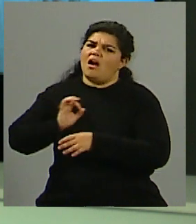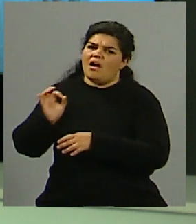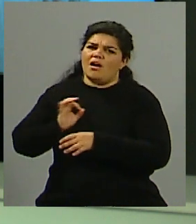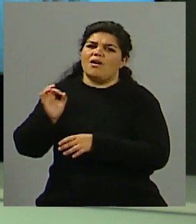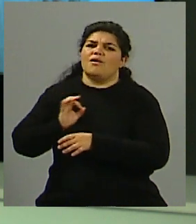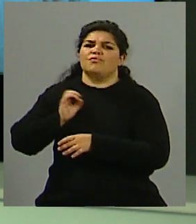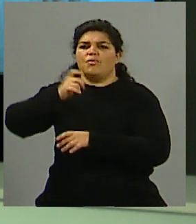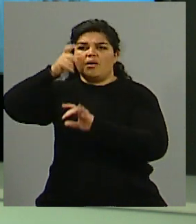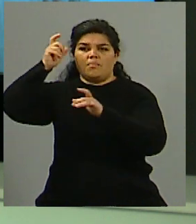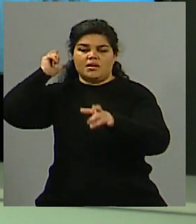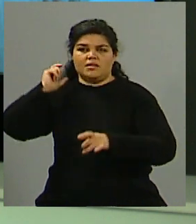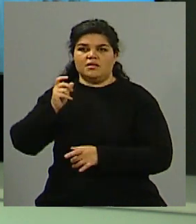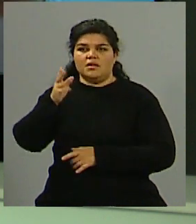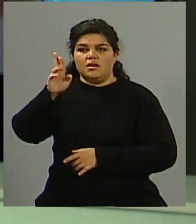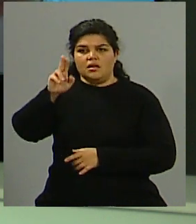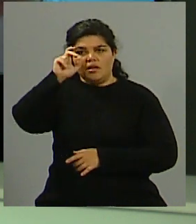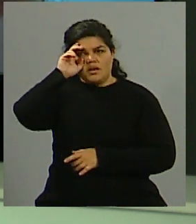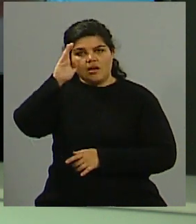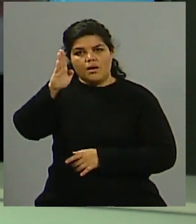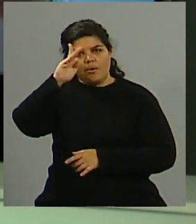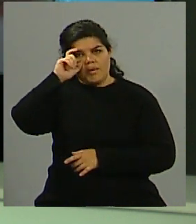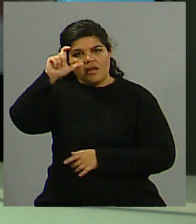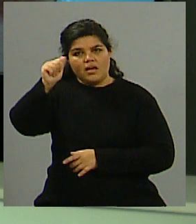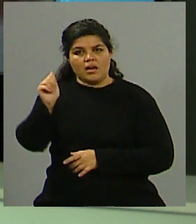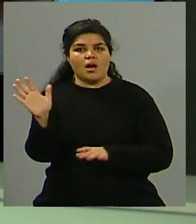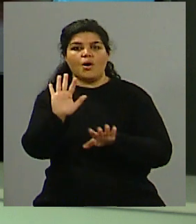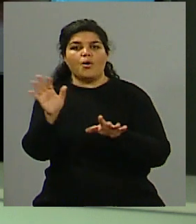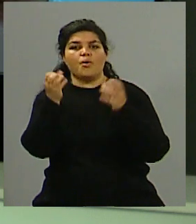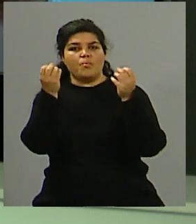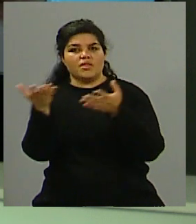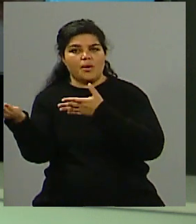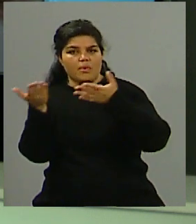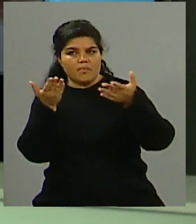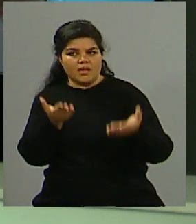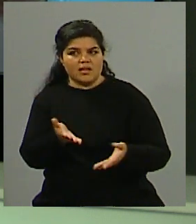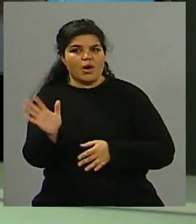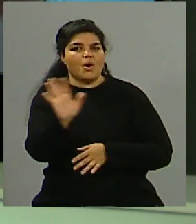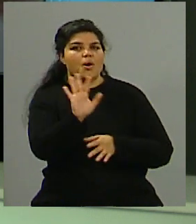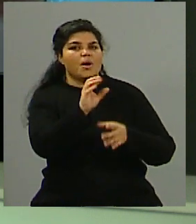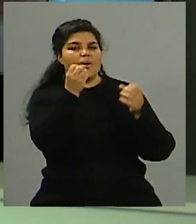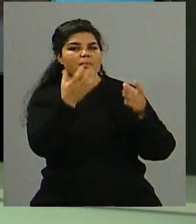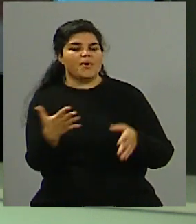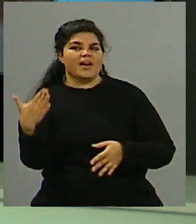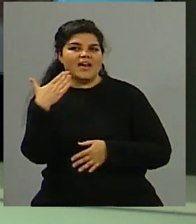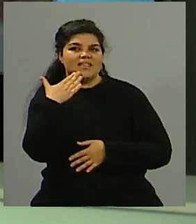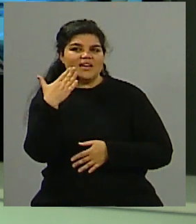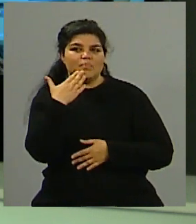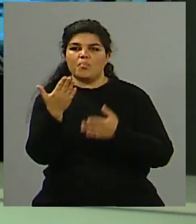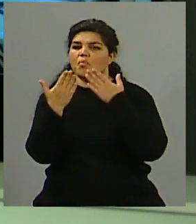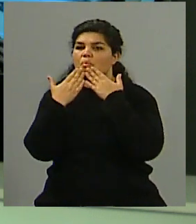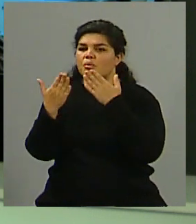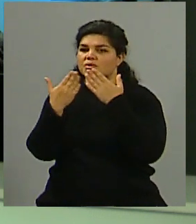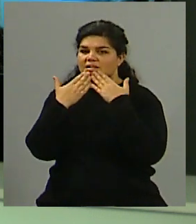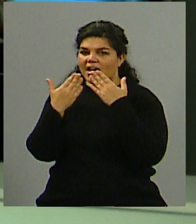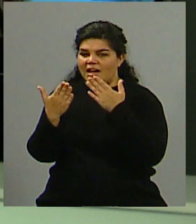el tema, que es Rebeca Anijovic. ¿Cómo va, Rebeca? Bienvenida. Hola, ¿qué tal? Buenas tardes. Muchas Muchas gracias gracias. por estos